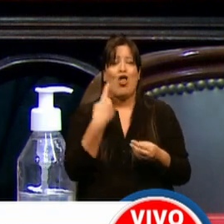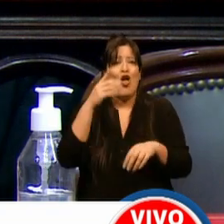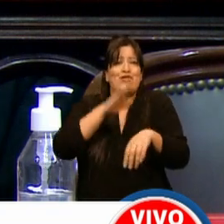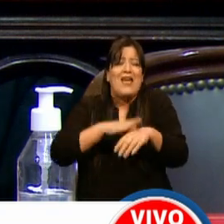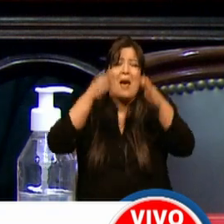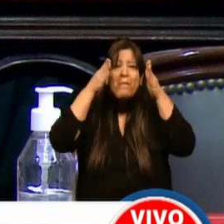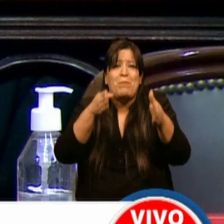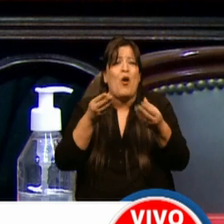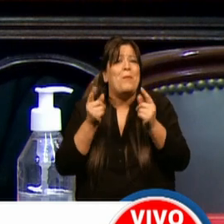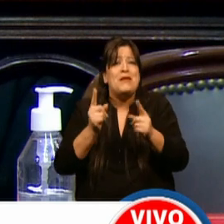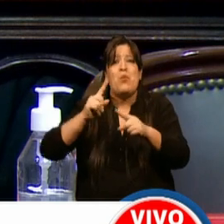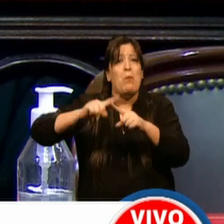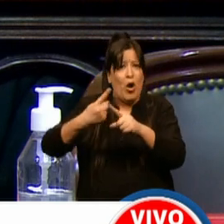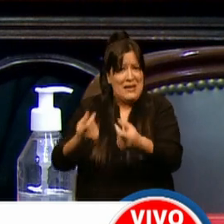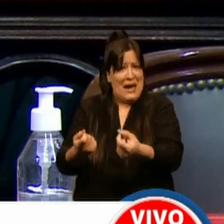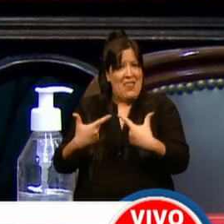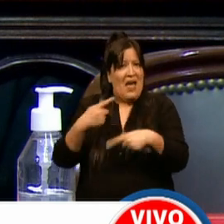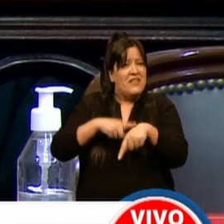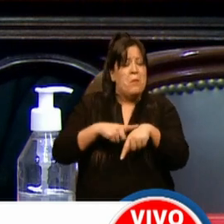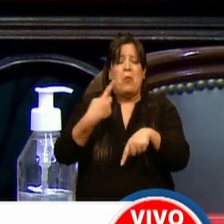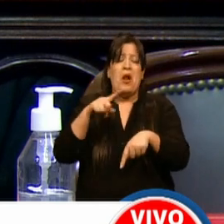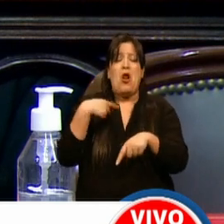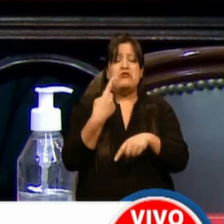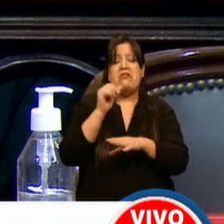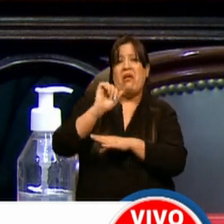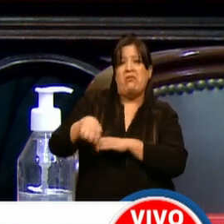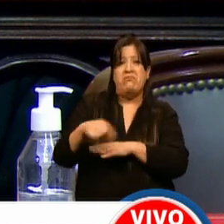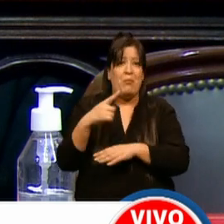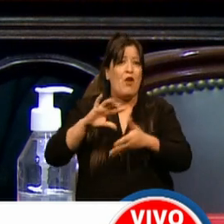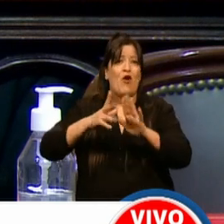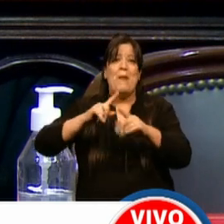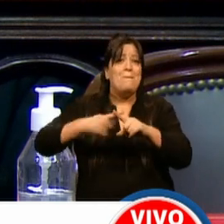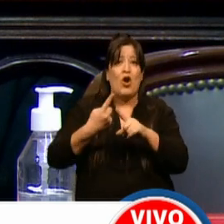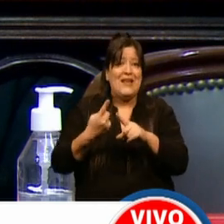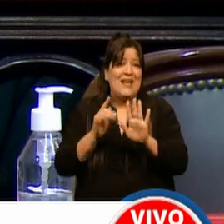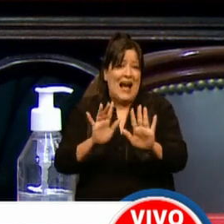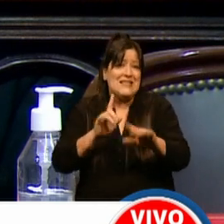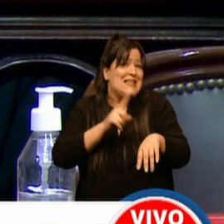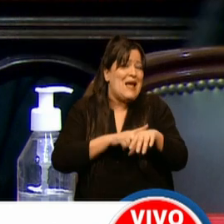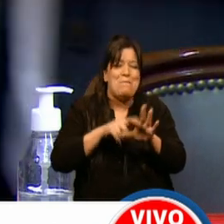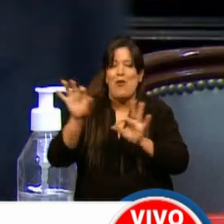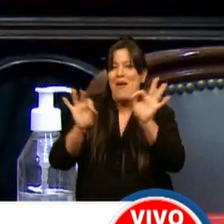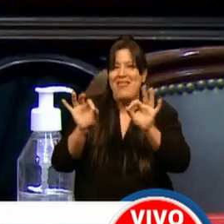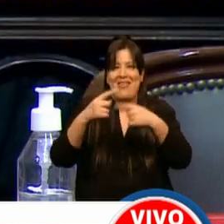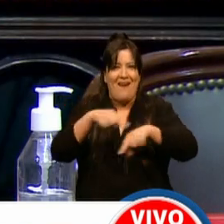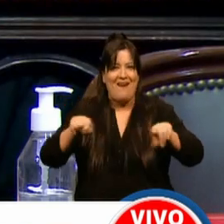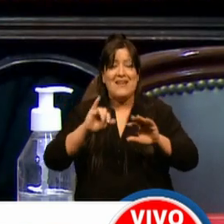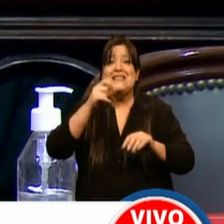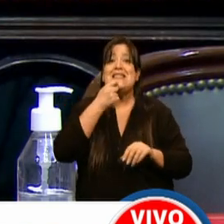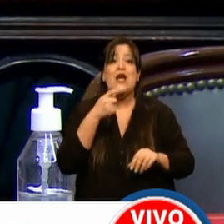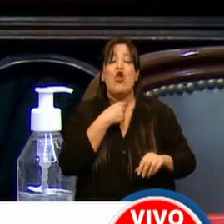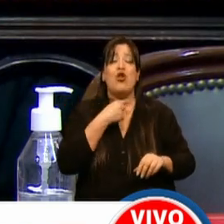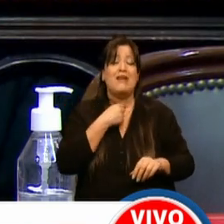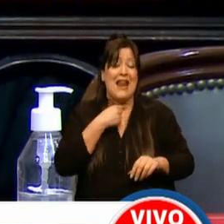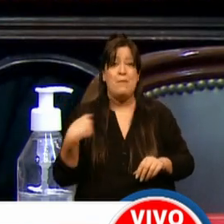que la política nos da la política es un juego tiempista y si nosotros realmente queremos sacar una ley